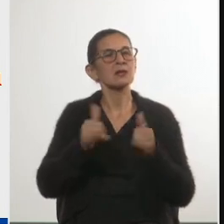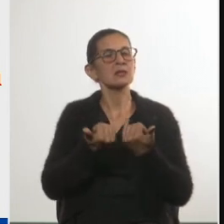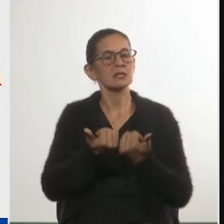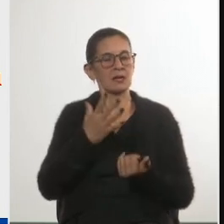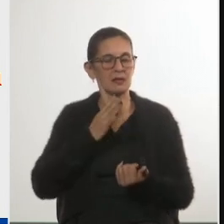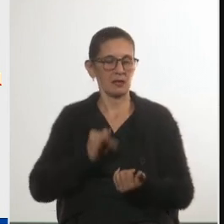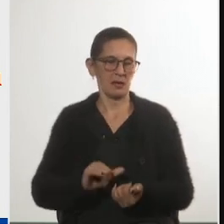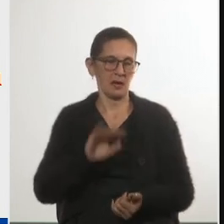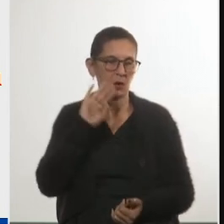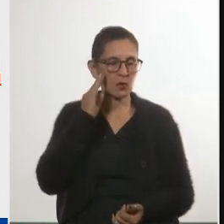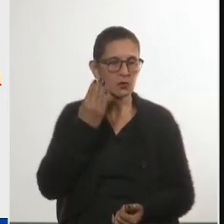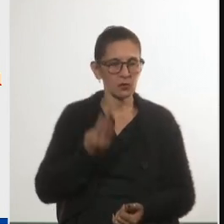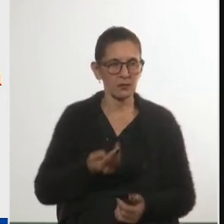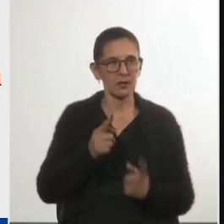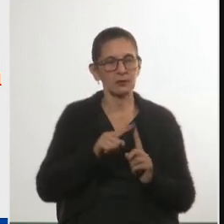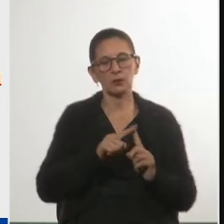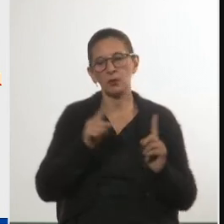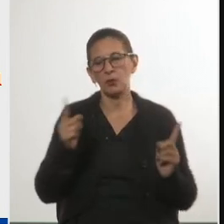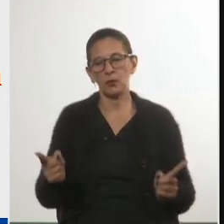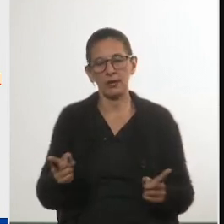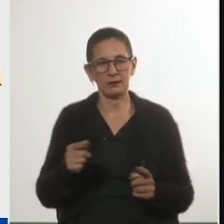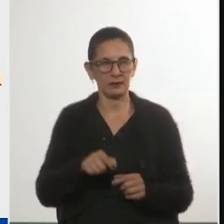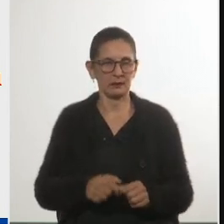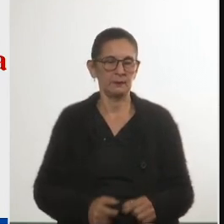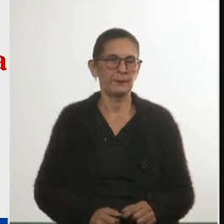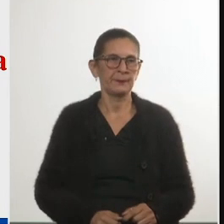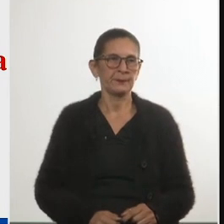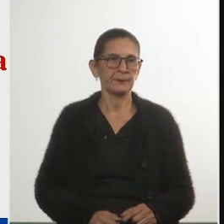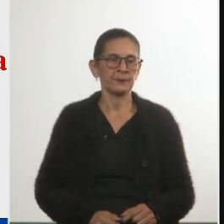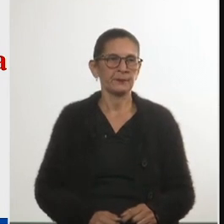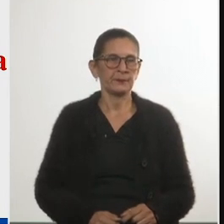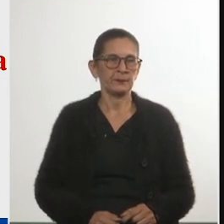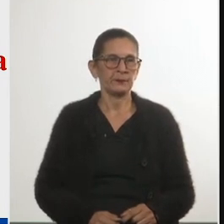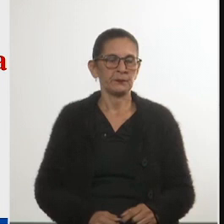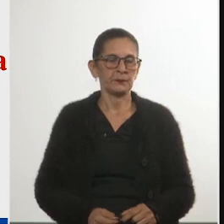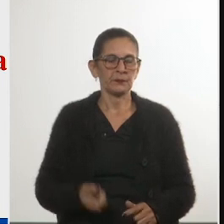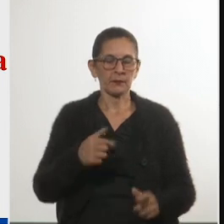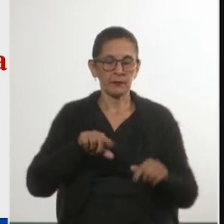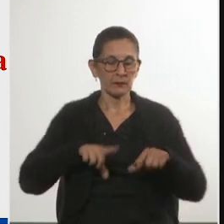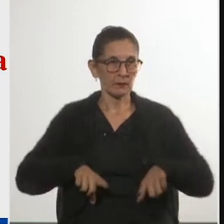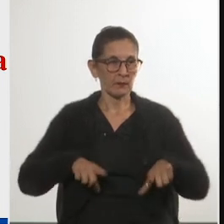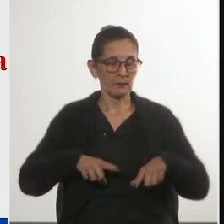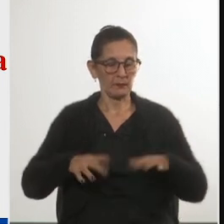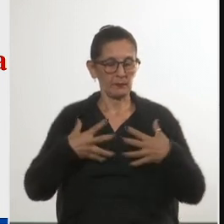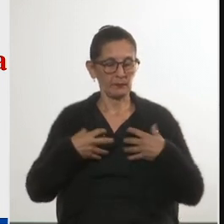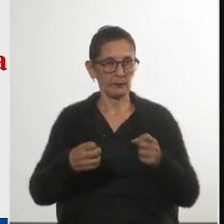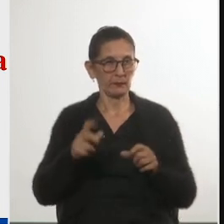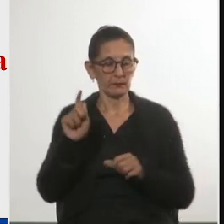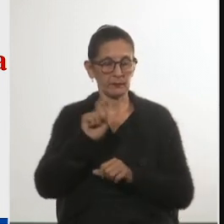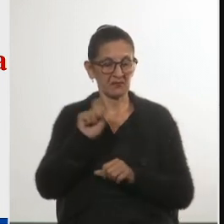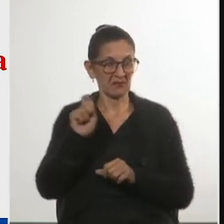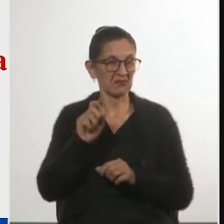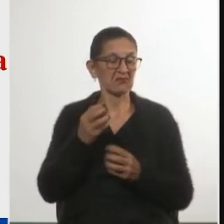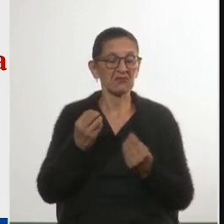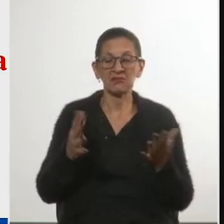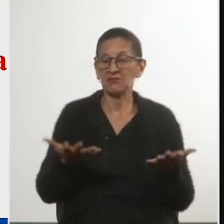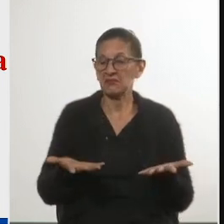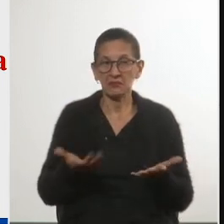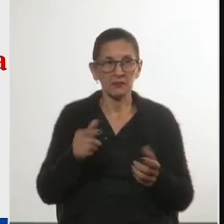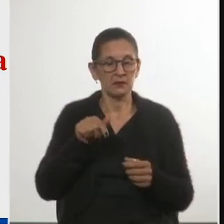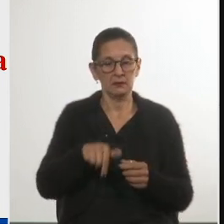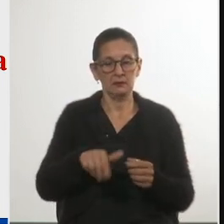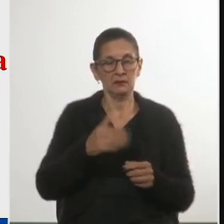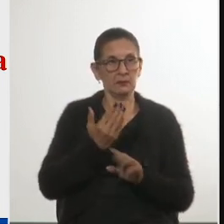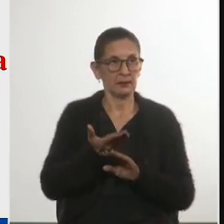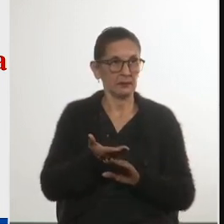teniendo conocimiento previamente durante el pasaje de mando. El Ministerio de Salud Pública, ¿qué responde ante